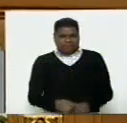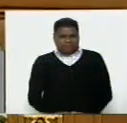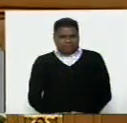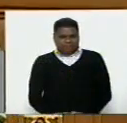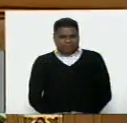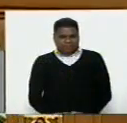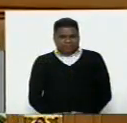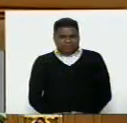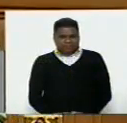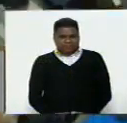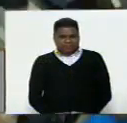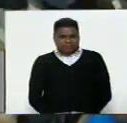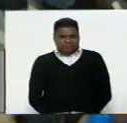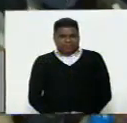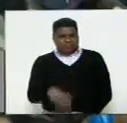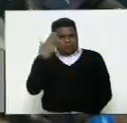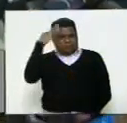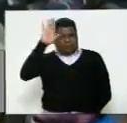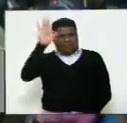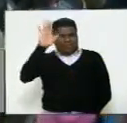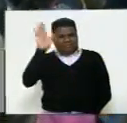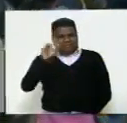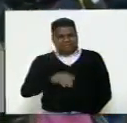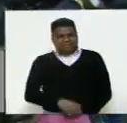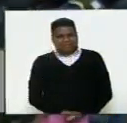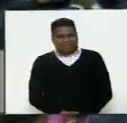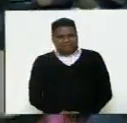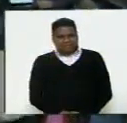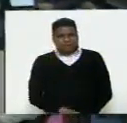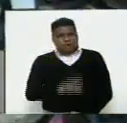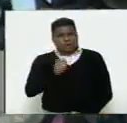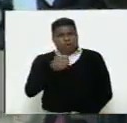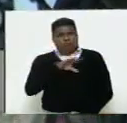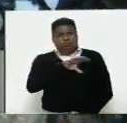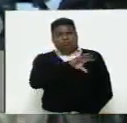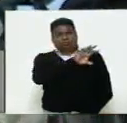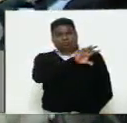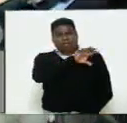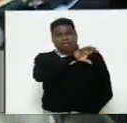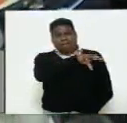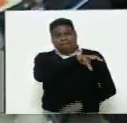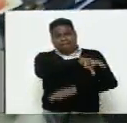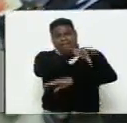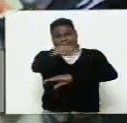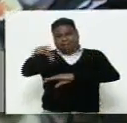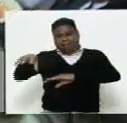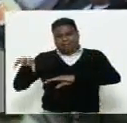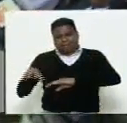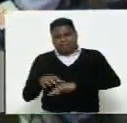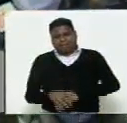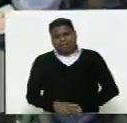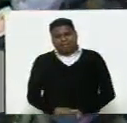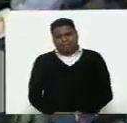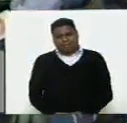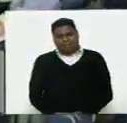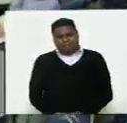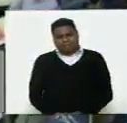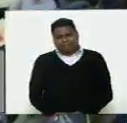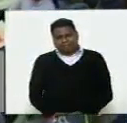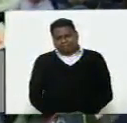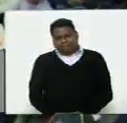Que están los trujillanos y las trujillanas. Y me dieron una